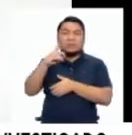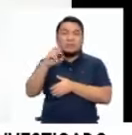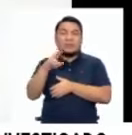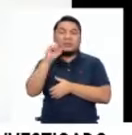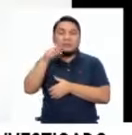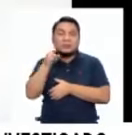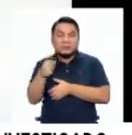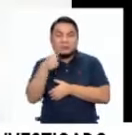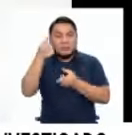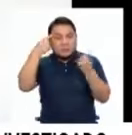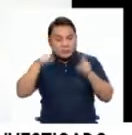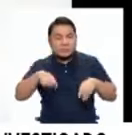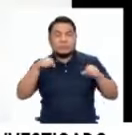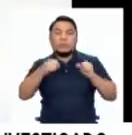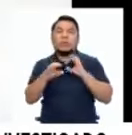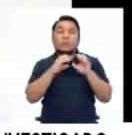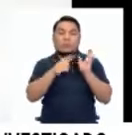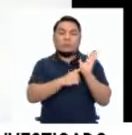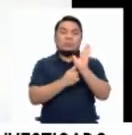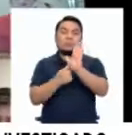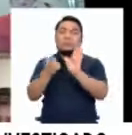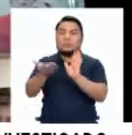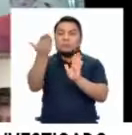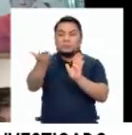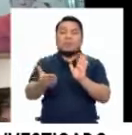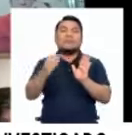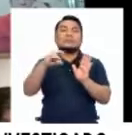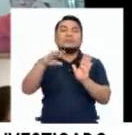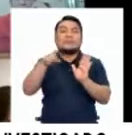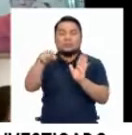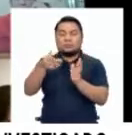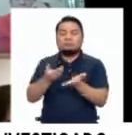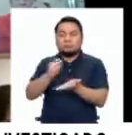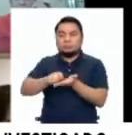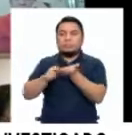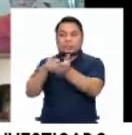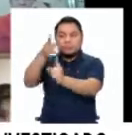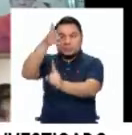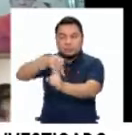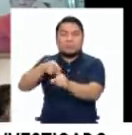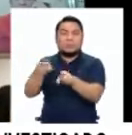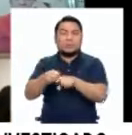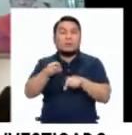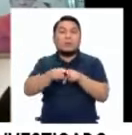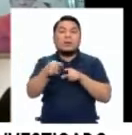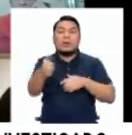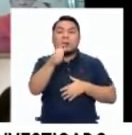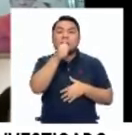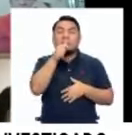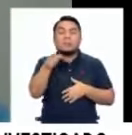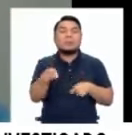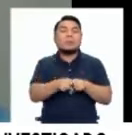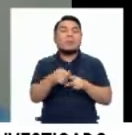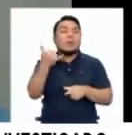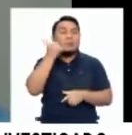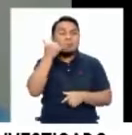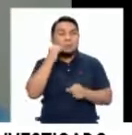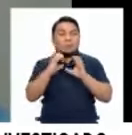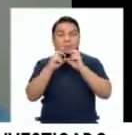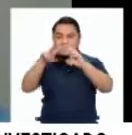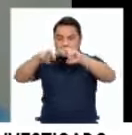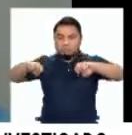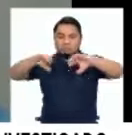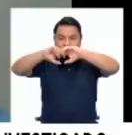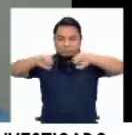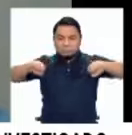que el acuerdo será comunicado a Cisneros. Con esta medida, la comisión podrá solicitar el levantamiento del secreto de las comunicaciones y bancario.